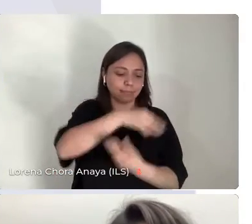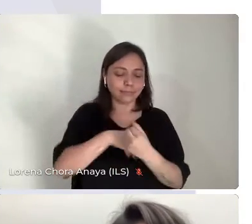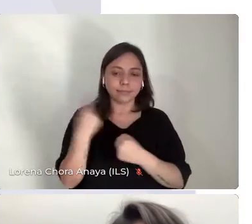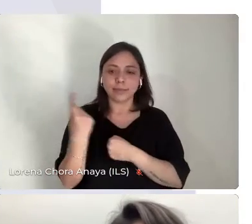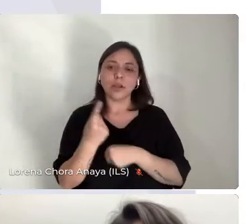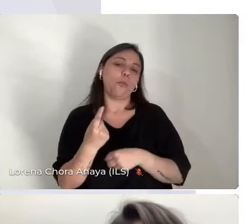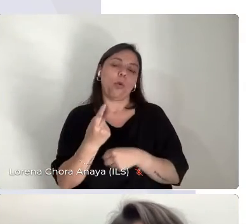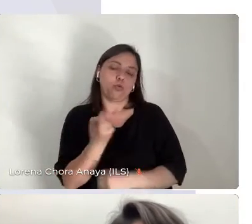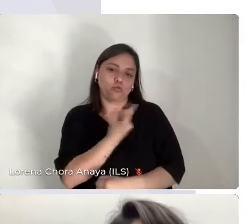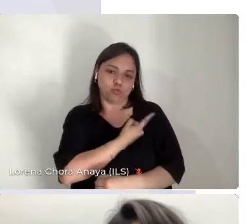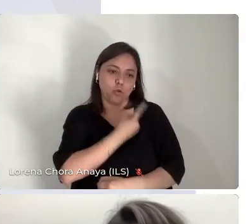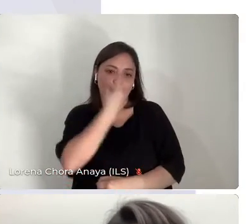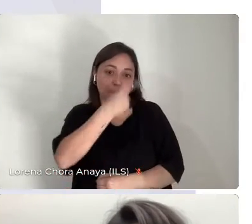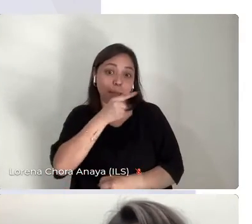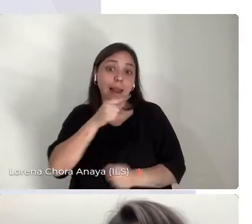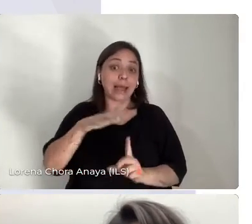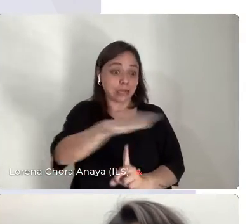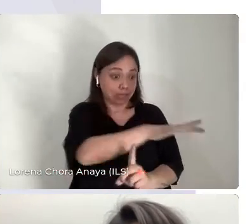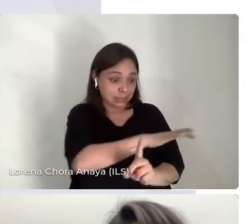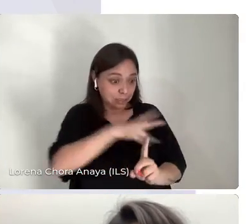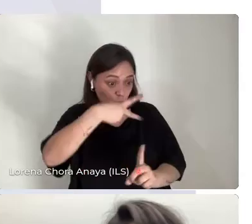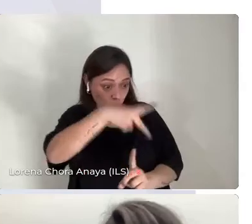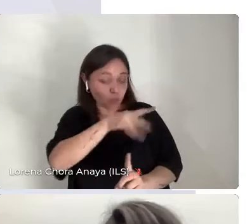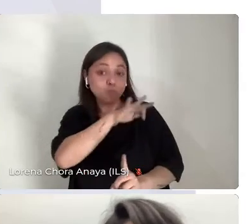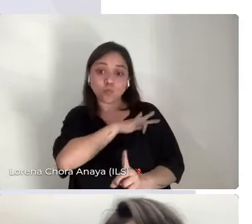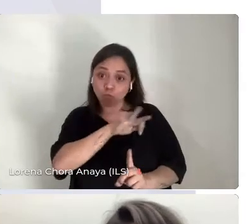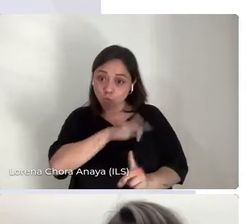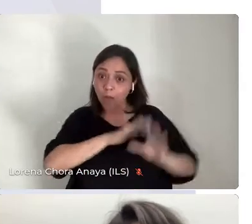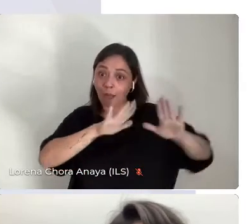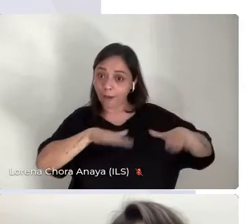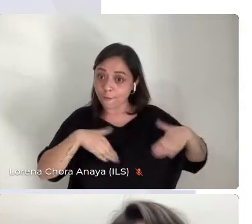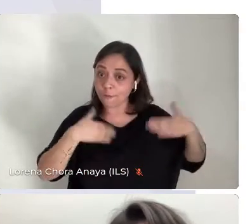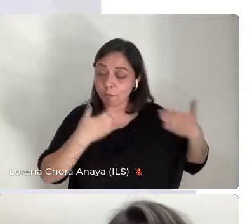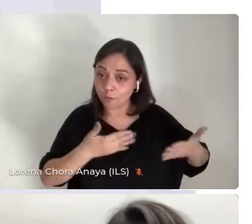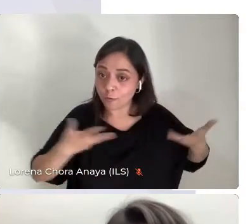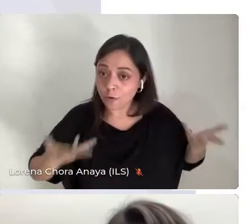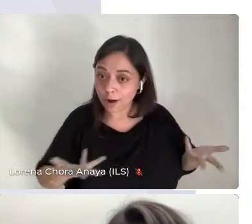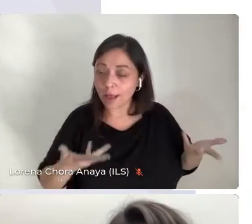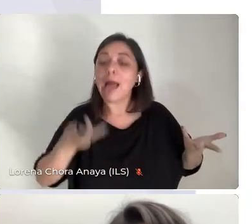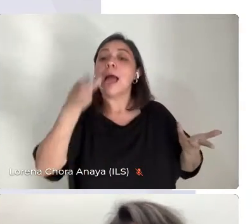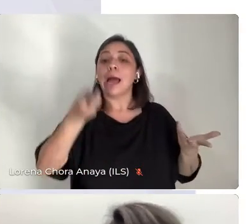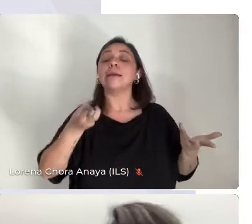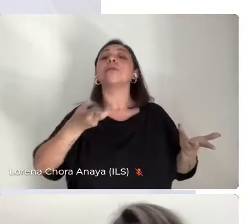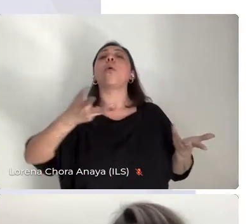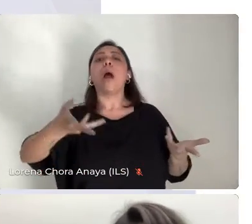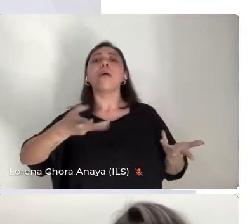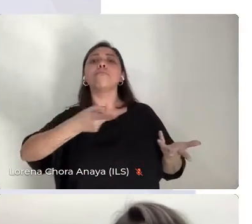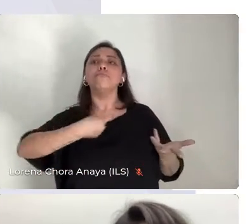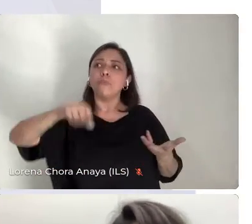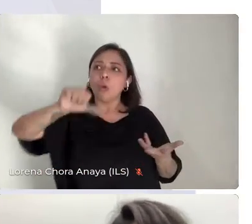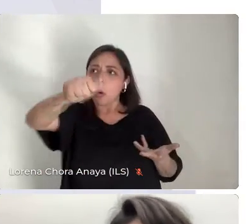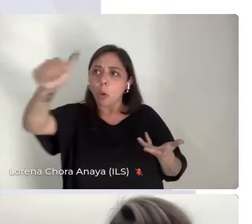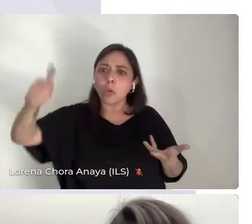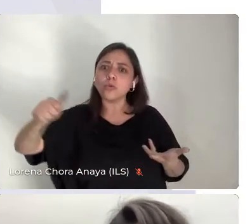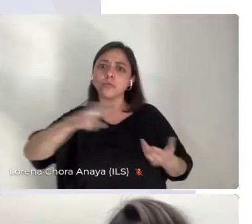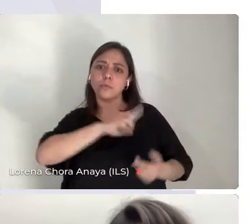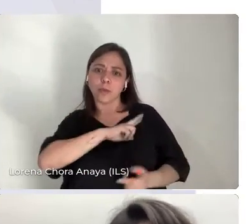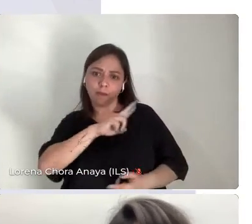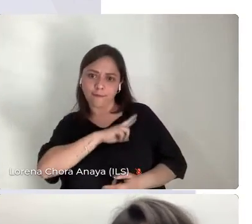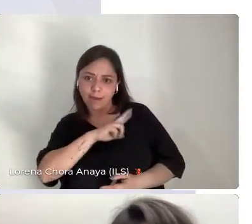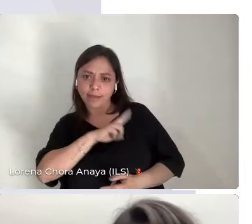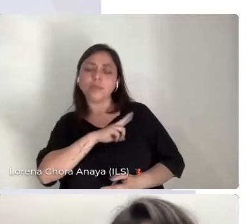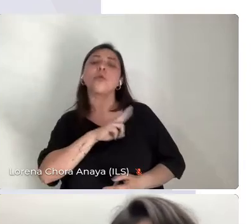comunidad. Entonces, de esta manera, empezamos a conectar un sector privado que además está ávido